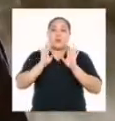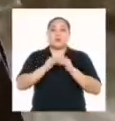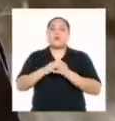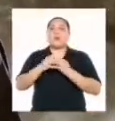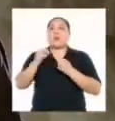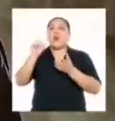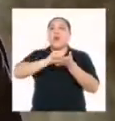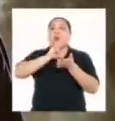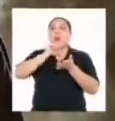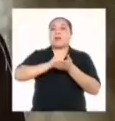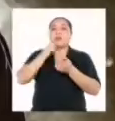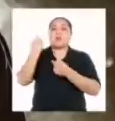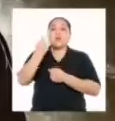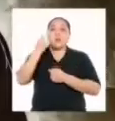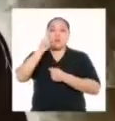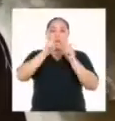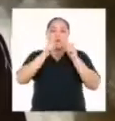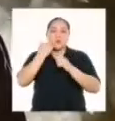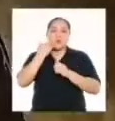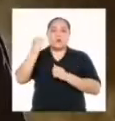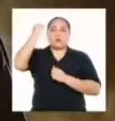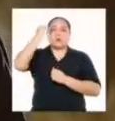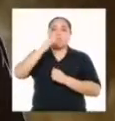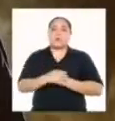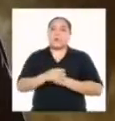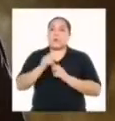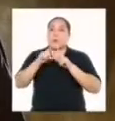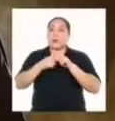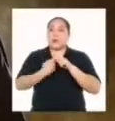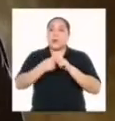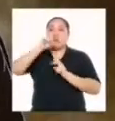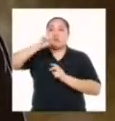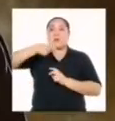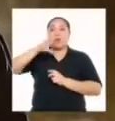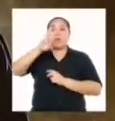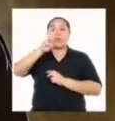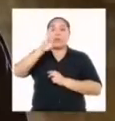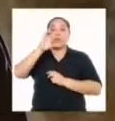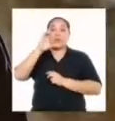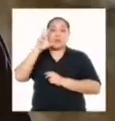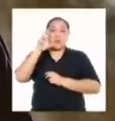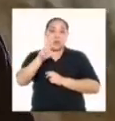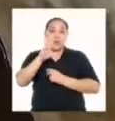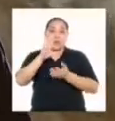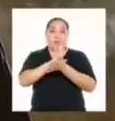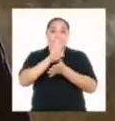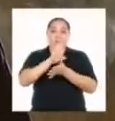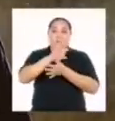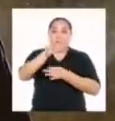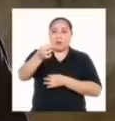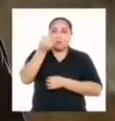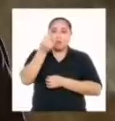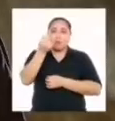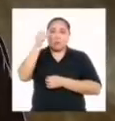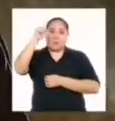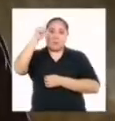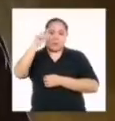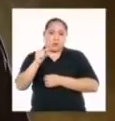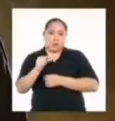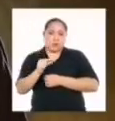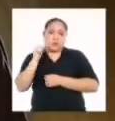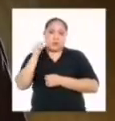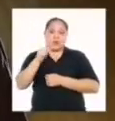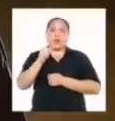nobleza. Sin embargo, a partir de 1603, el papel comenzó a ser más económico